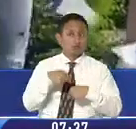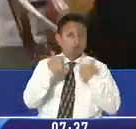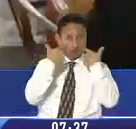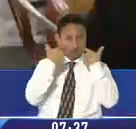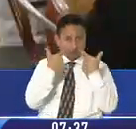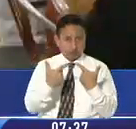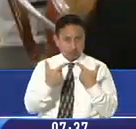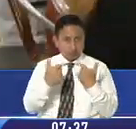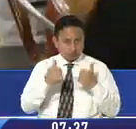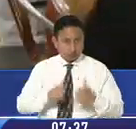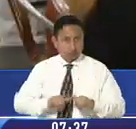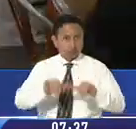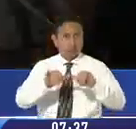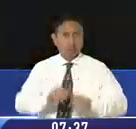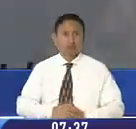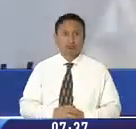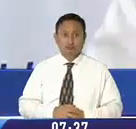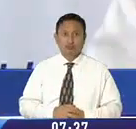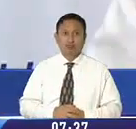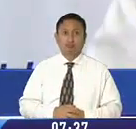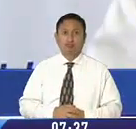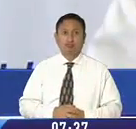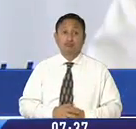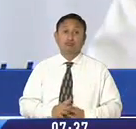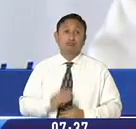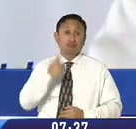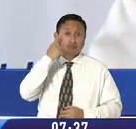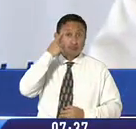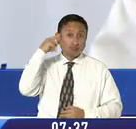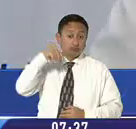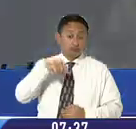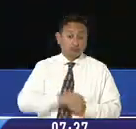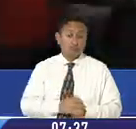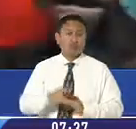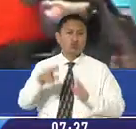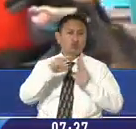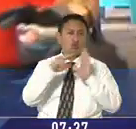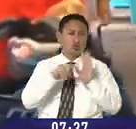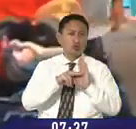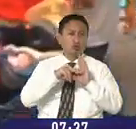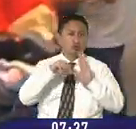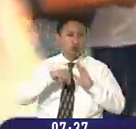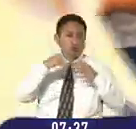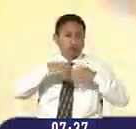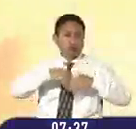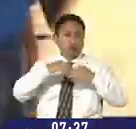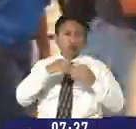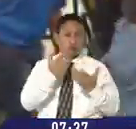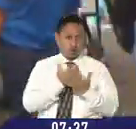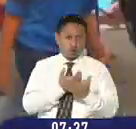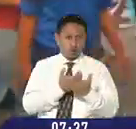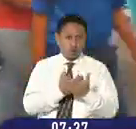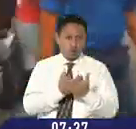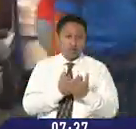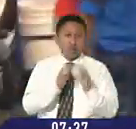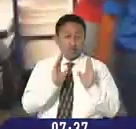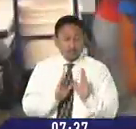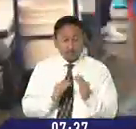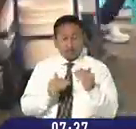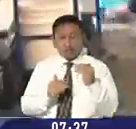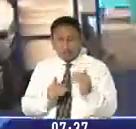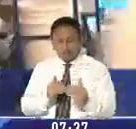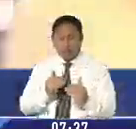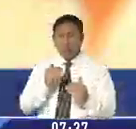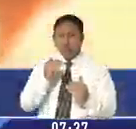sigue activa. Yo pienso que la liberación de las restricciones, la reactivación económica, tenía que haber sido gradual y